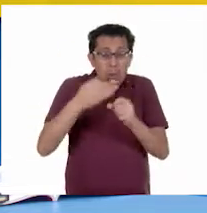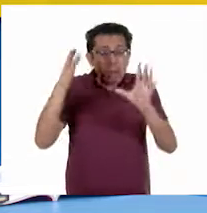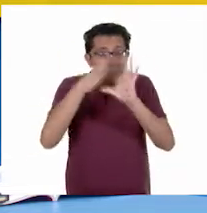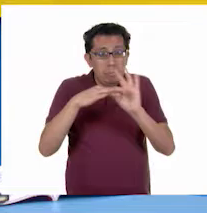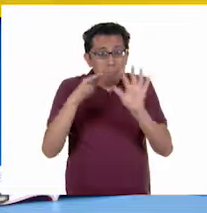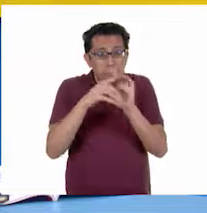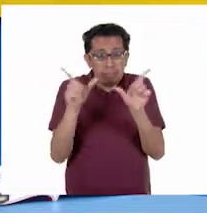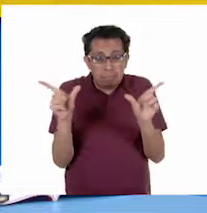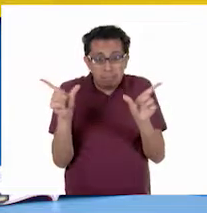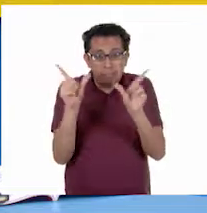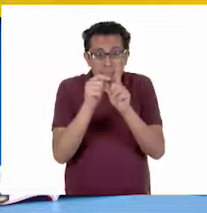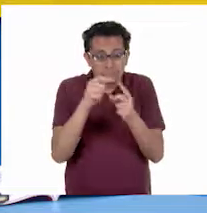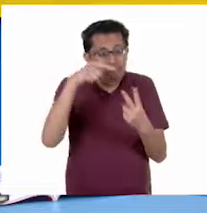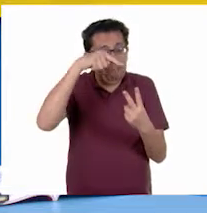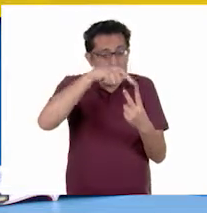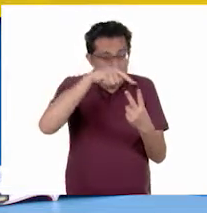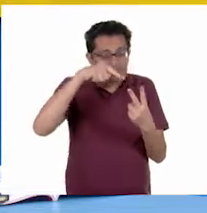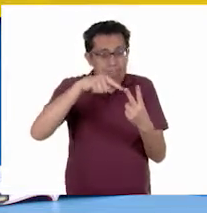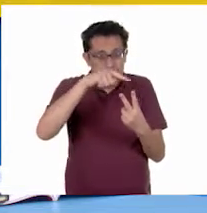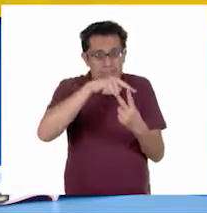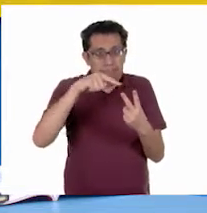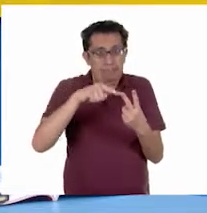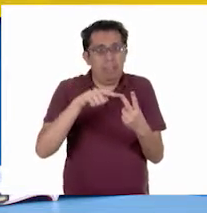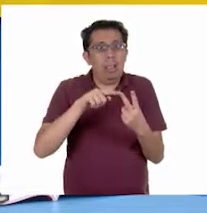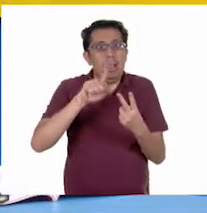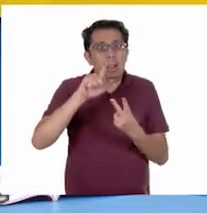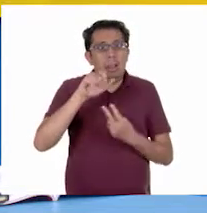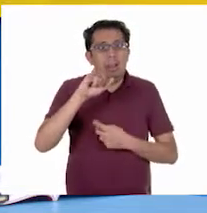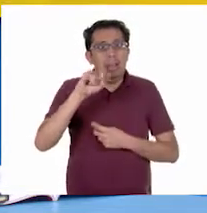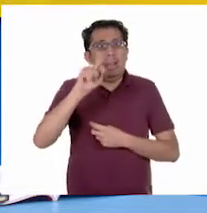en cuanto al lenguaje, como dijimos, lenguaje literal